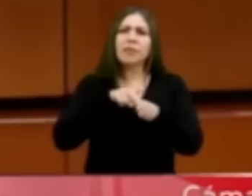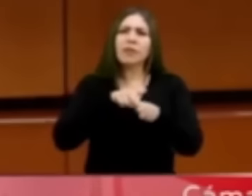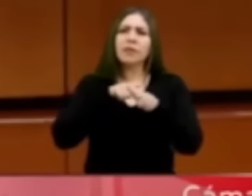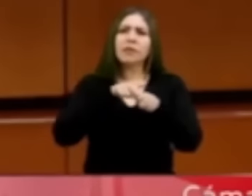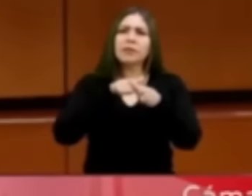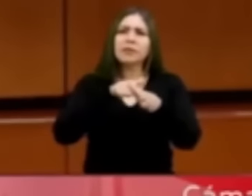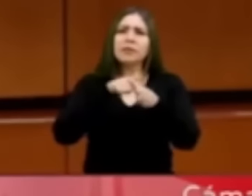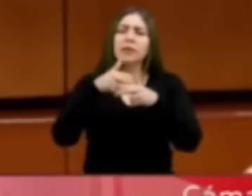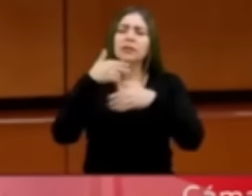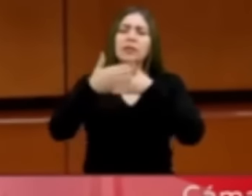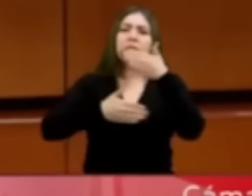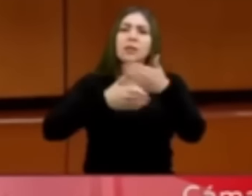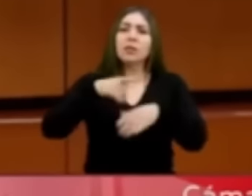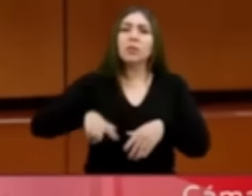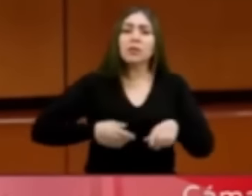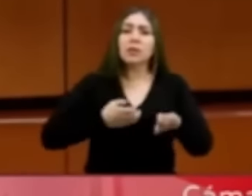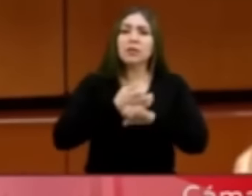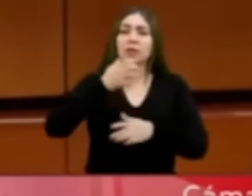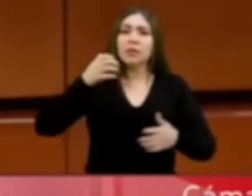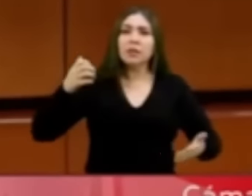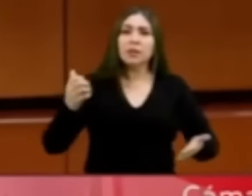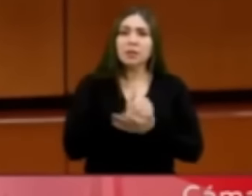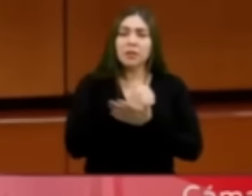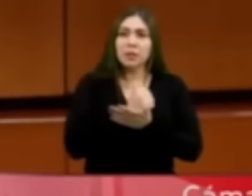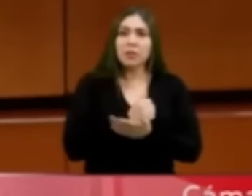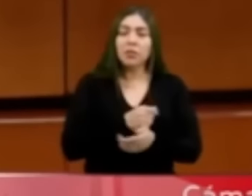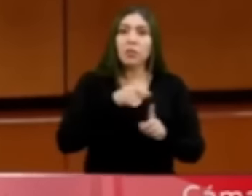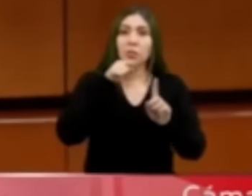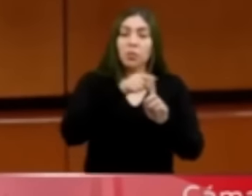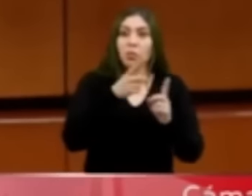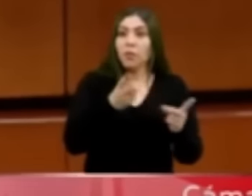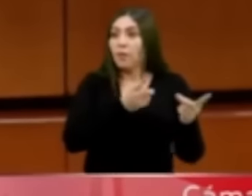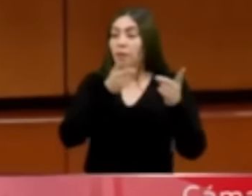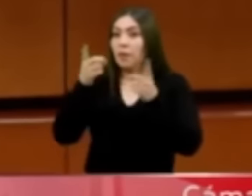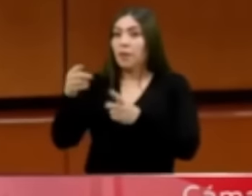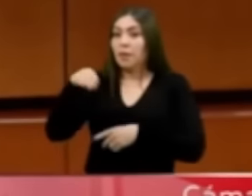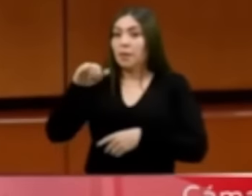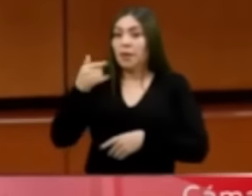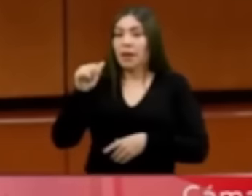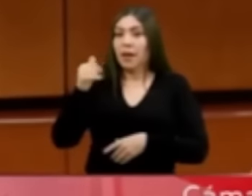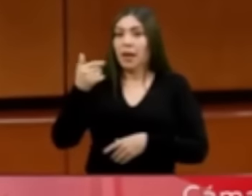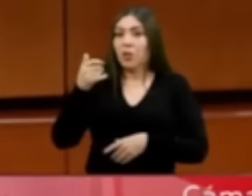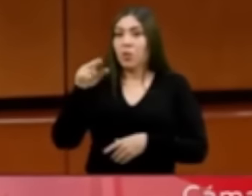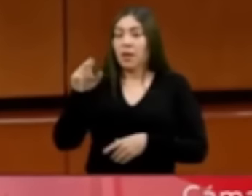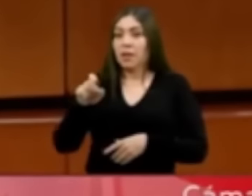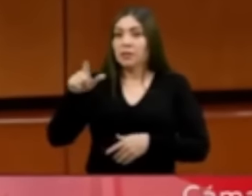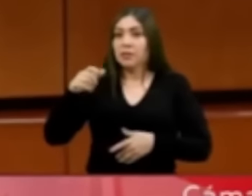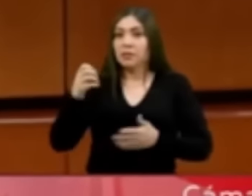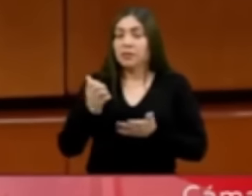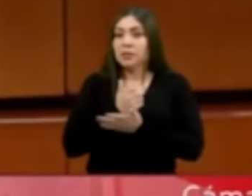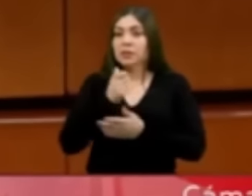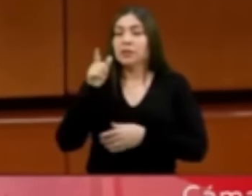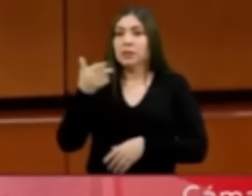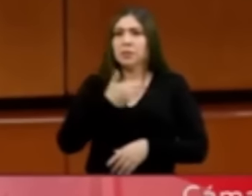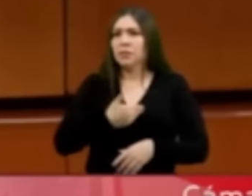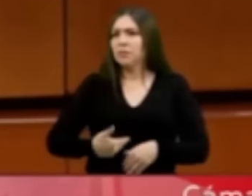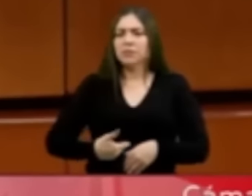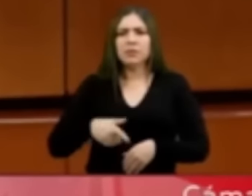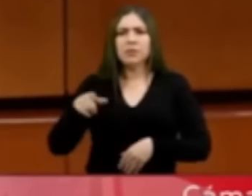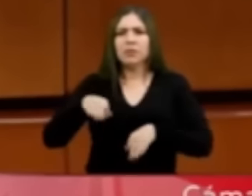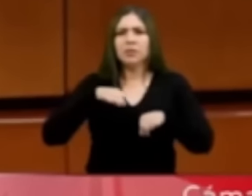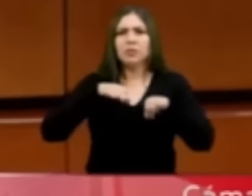Estado. Y tú no le diste a Miguel Ángel Yunes Márquez la posibilidad de ser alcalde en Boca del Río. Él se la ganó trabajando 2 veces